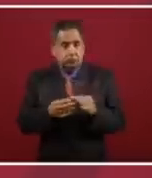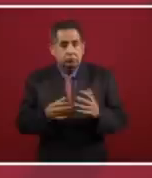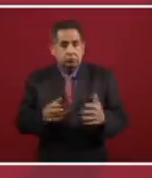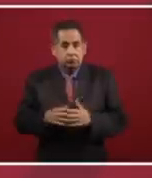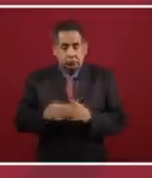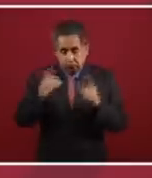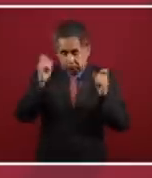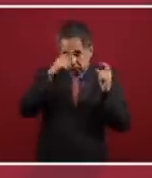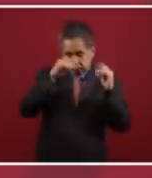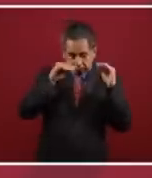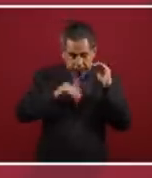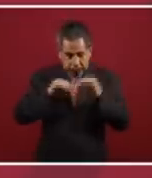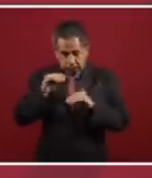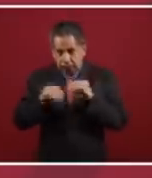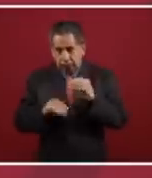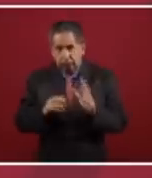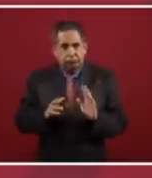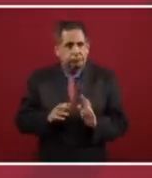complejo